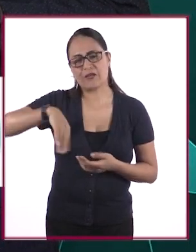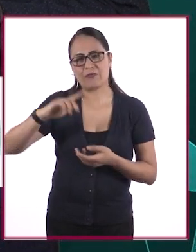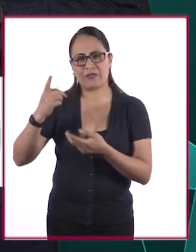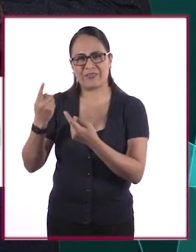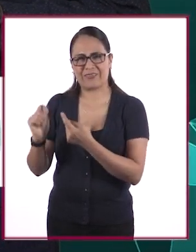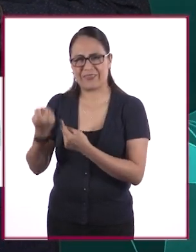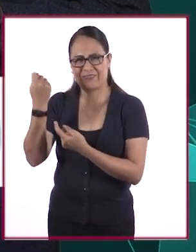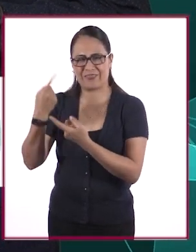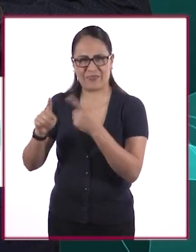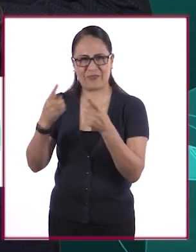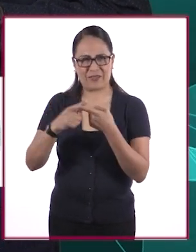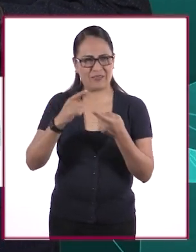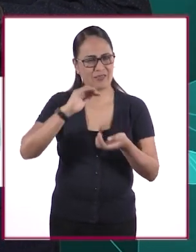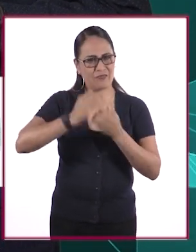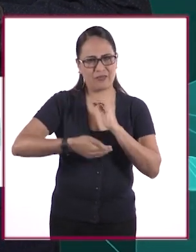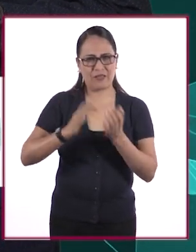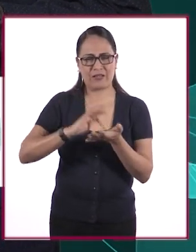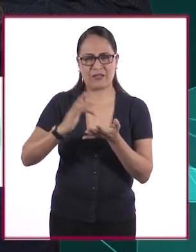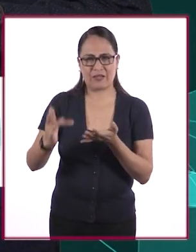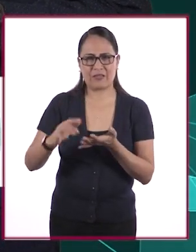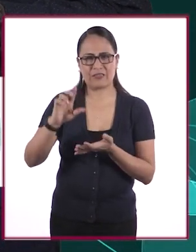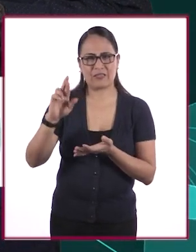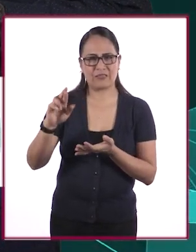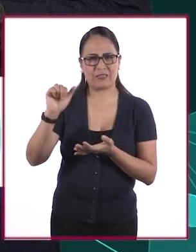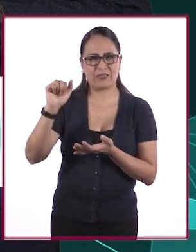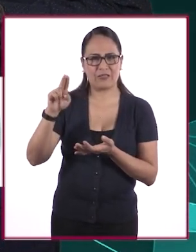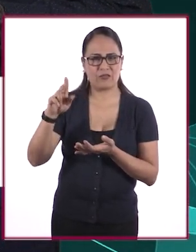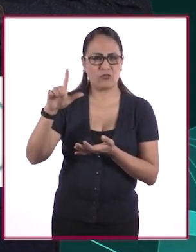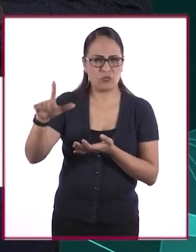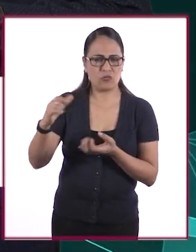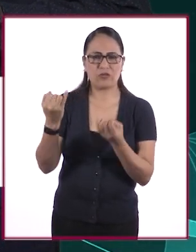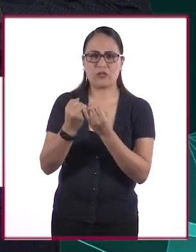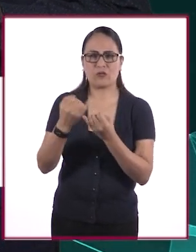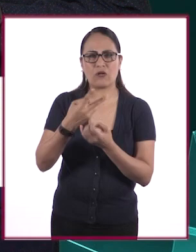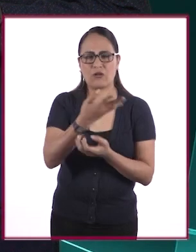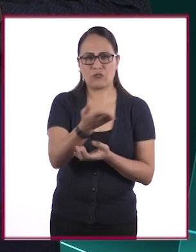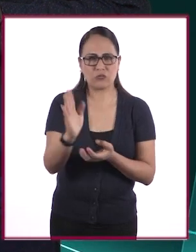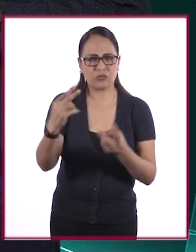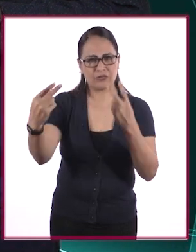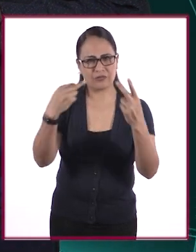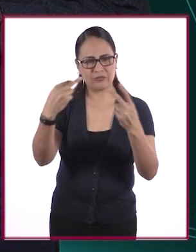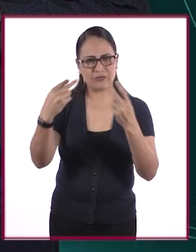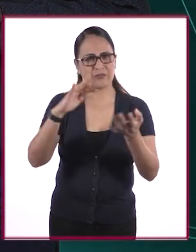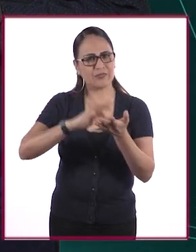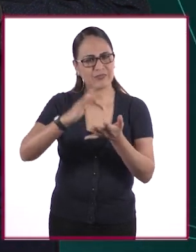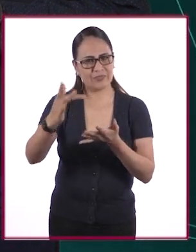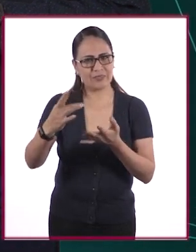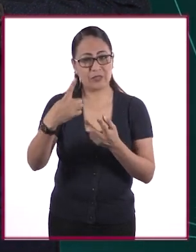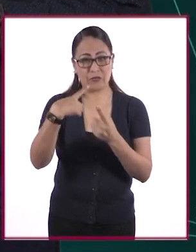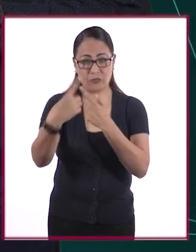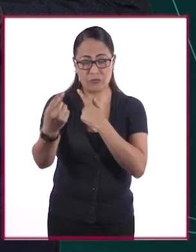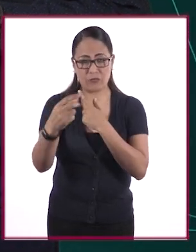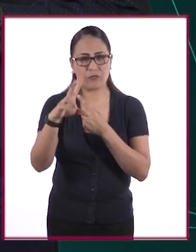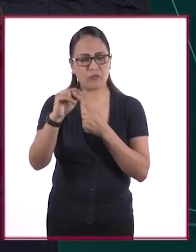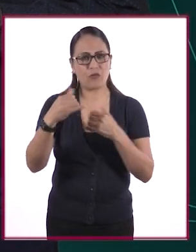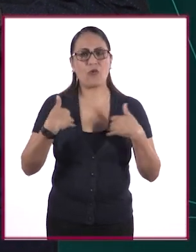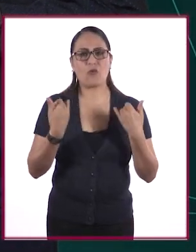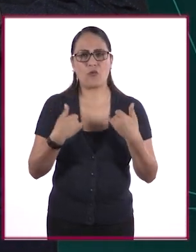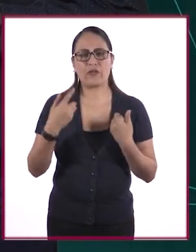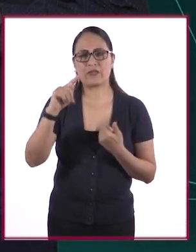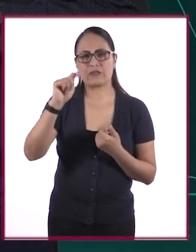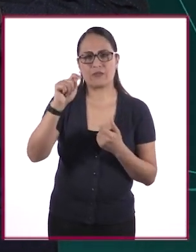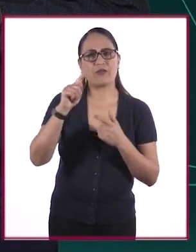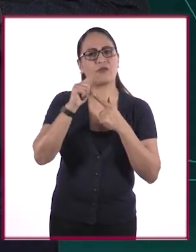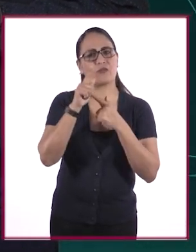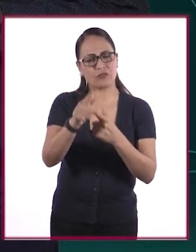digitales. Muchas gracias al doctor Raúl Rojas y a todos y todas ustedes por acompañarnos. No se vayan porque en Jóvenes TV